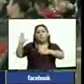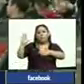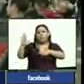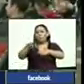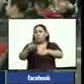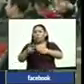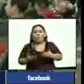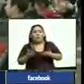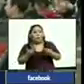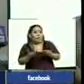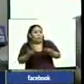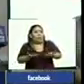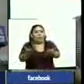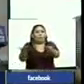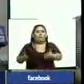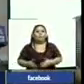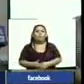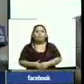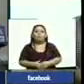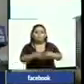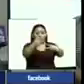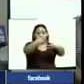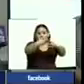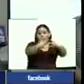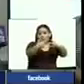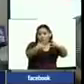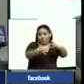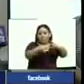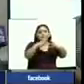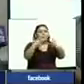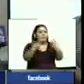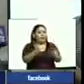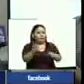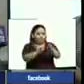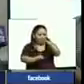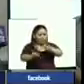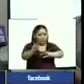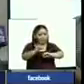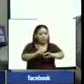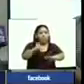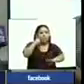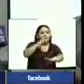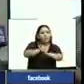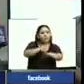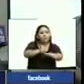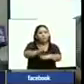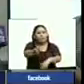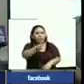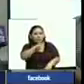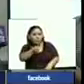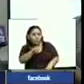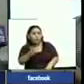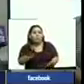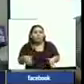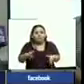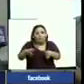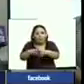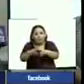cooperar excesivamente En la ley hicimos todo lo posible para proteger la información de agencias federales